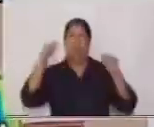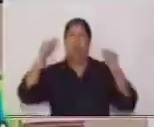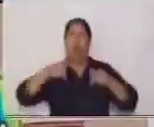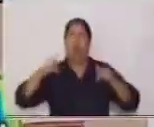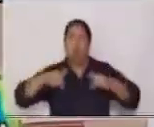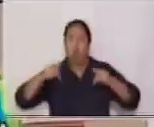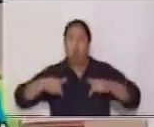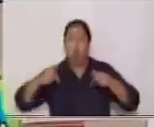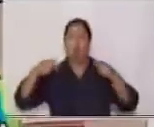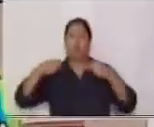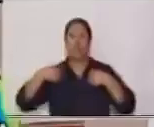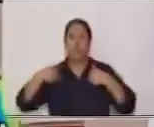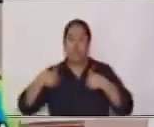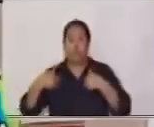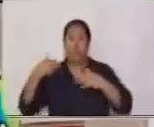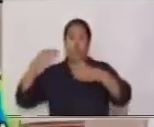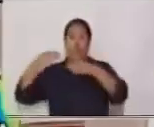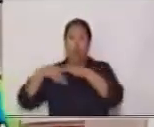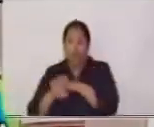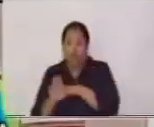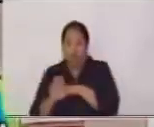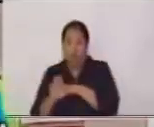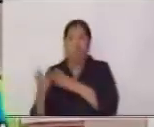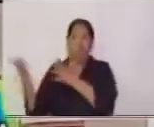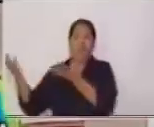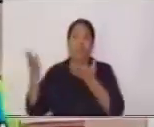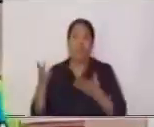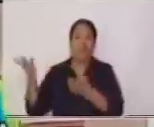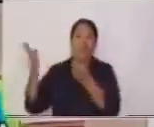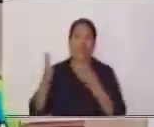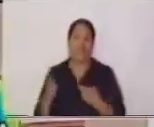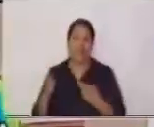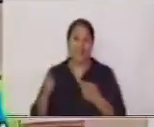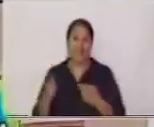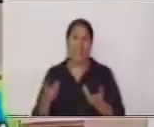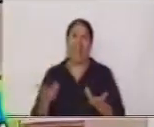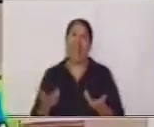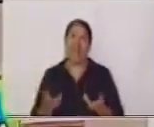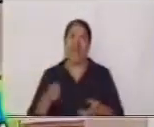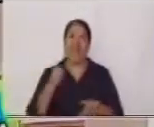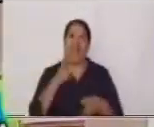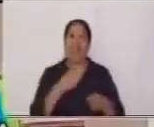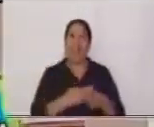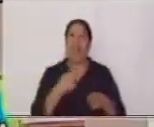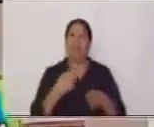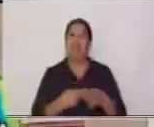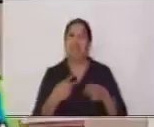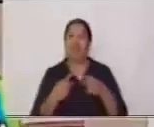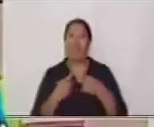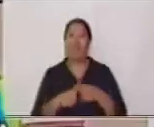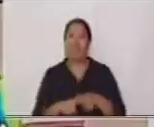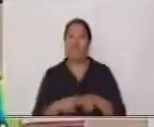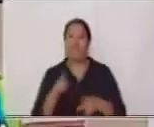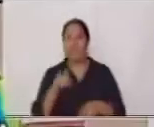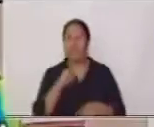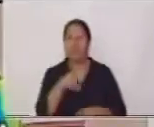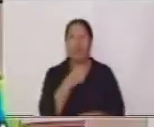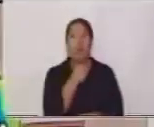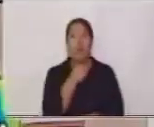dieron un regalo. ¿Te has dado cuenta? Usé una frase de inicio. Y con esa frase de inicio estoy segura que desperté la curiosidad en